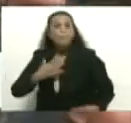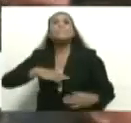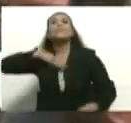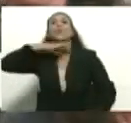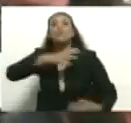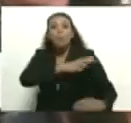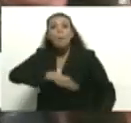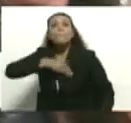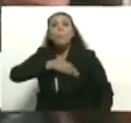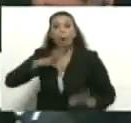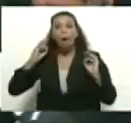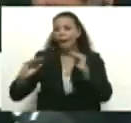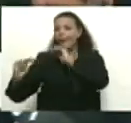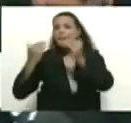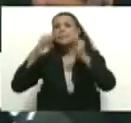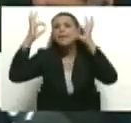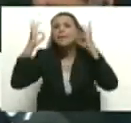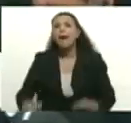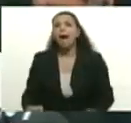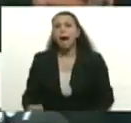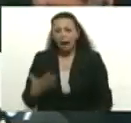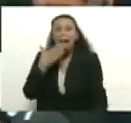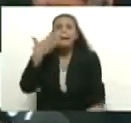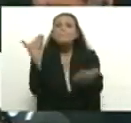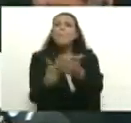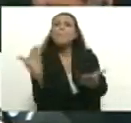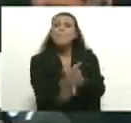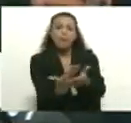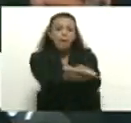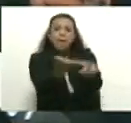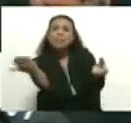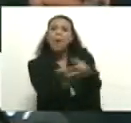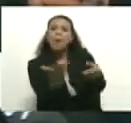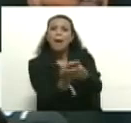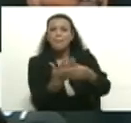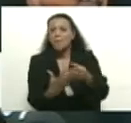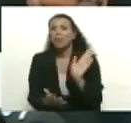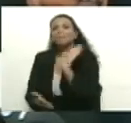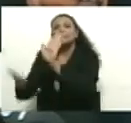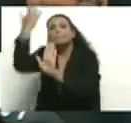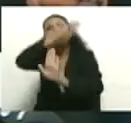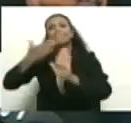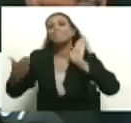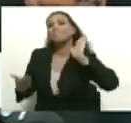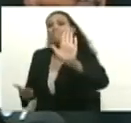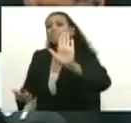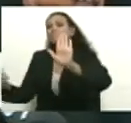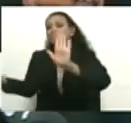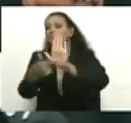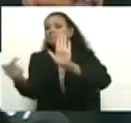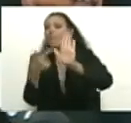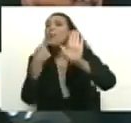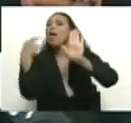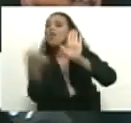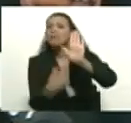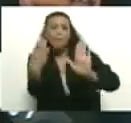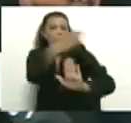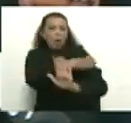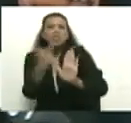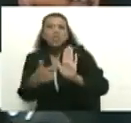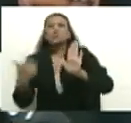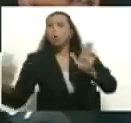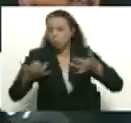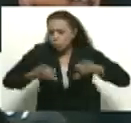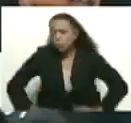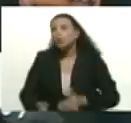suficiente para regalarle a ellos argumentos para revolcarlos. Porque ustedes les van a decir, ¿dónde están tus